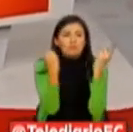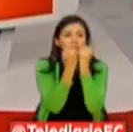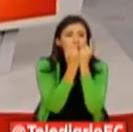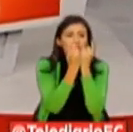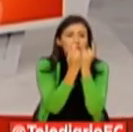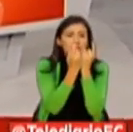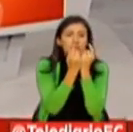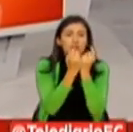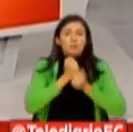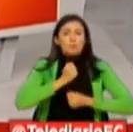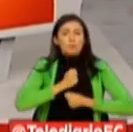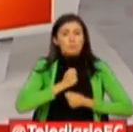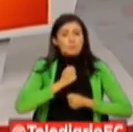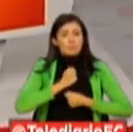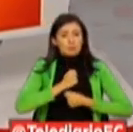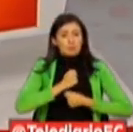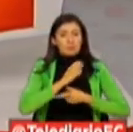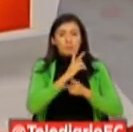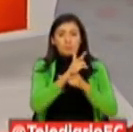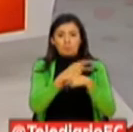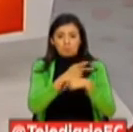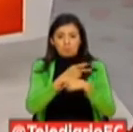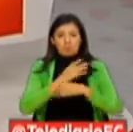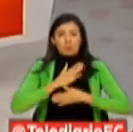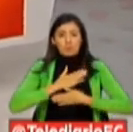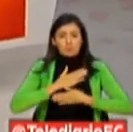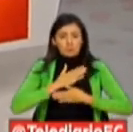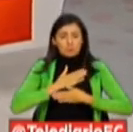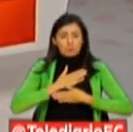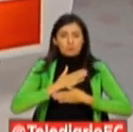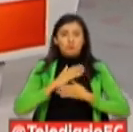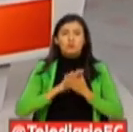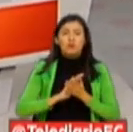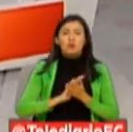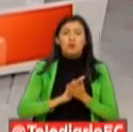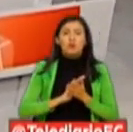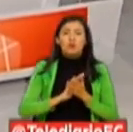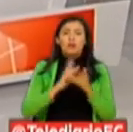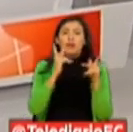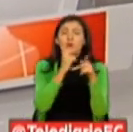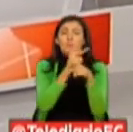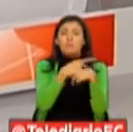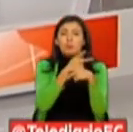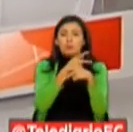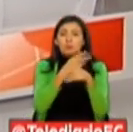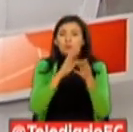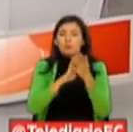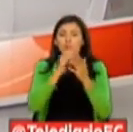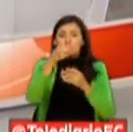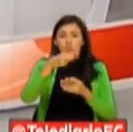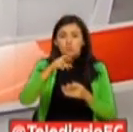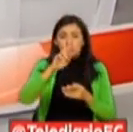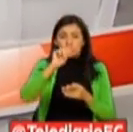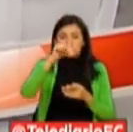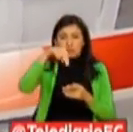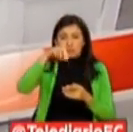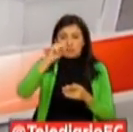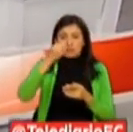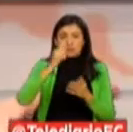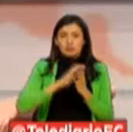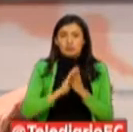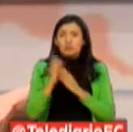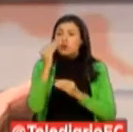sus productos del potaje. La palabra francesa indica comida